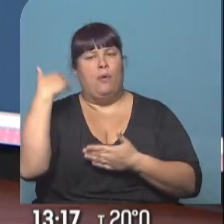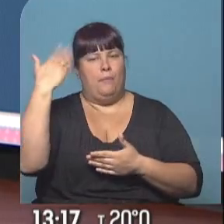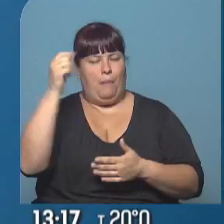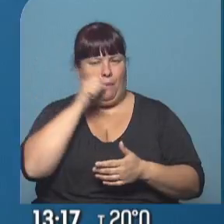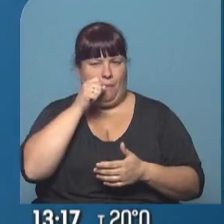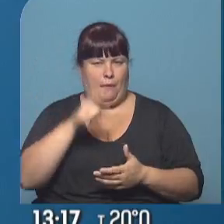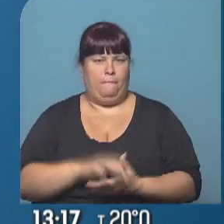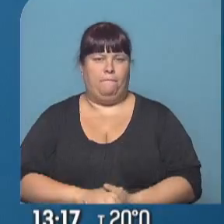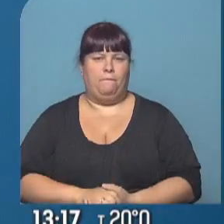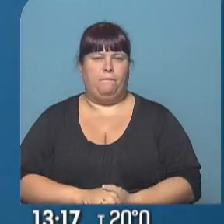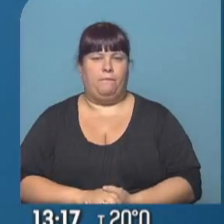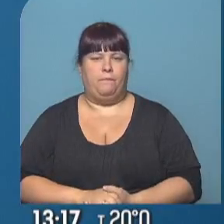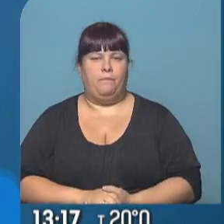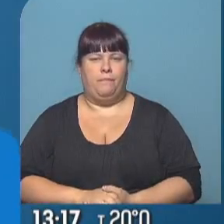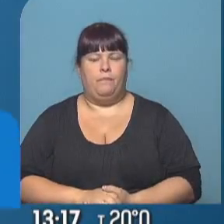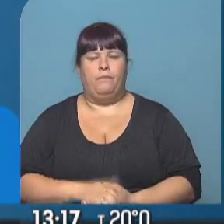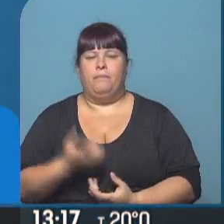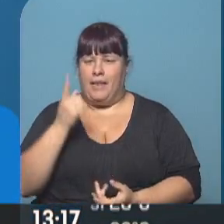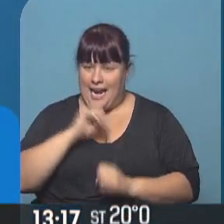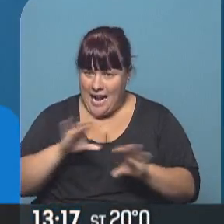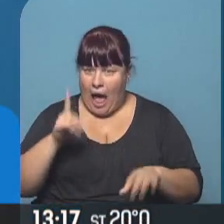conferencia. Es grave y peligroso